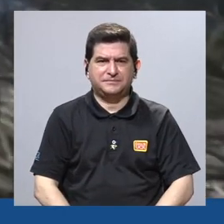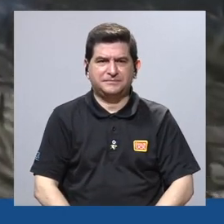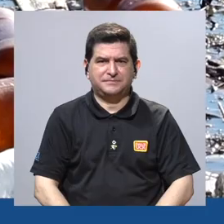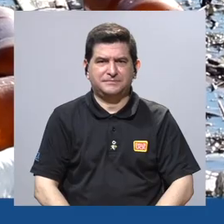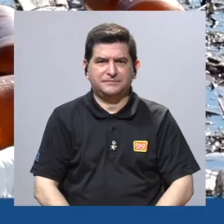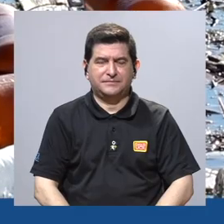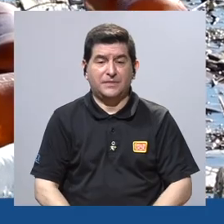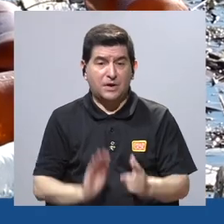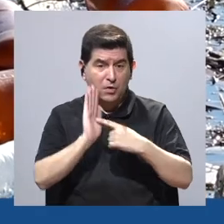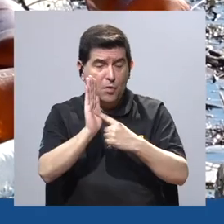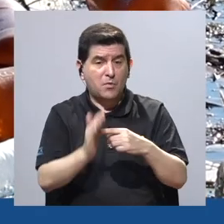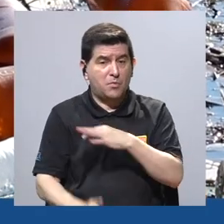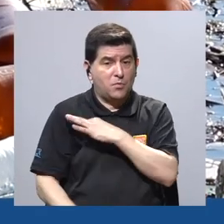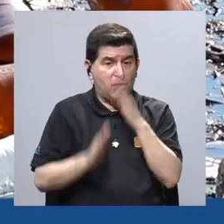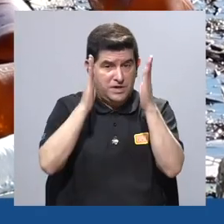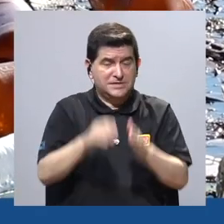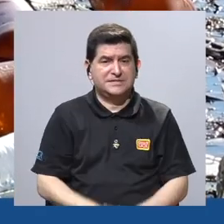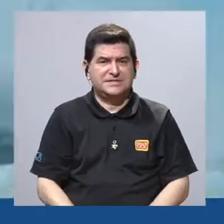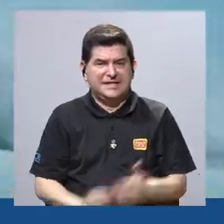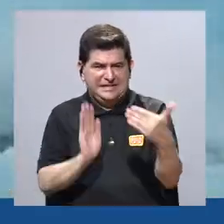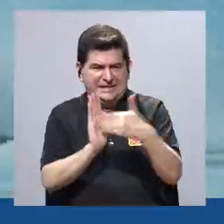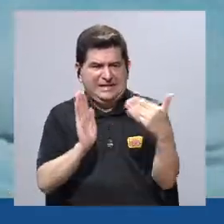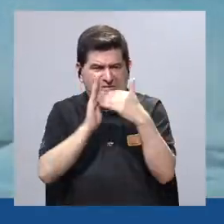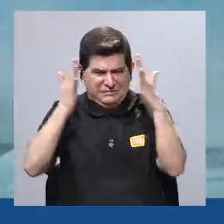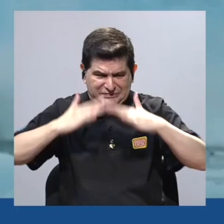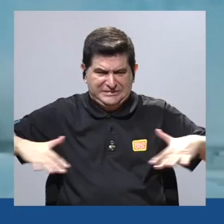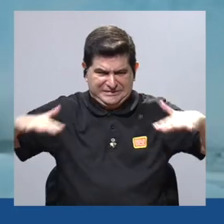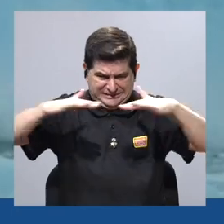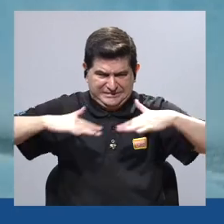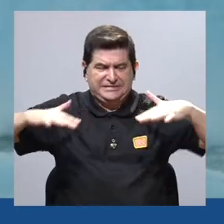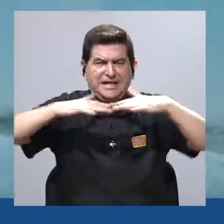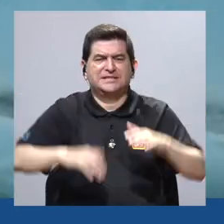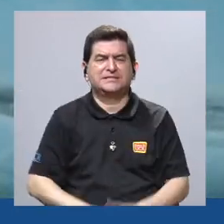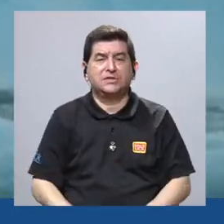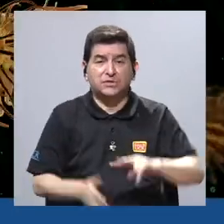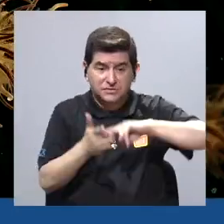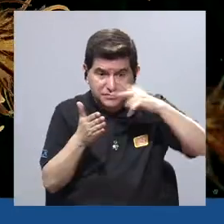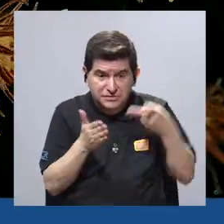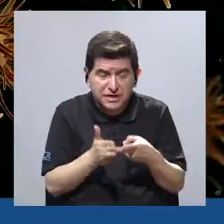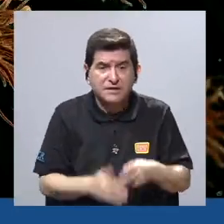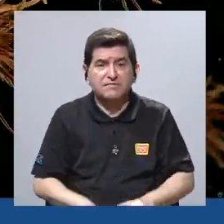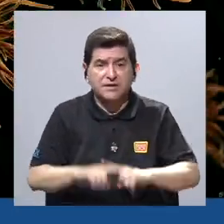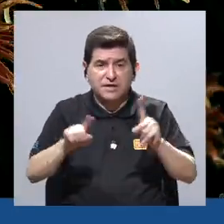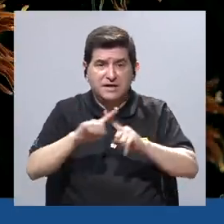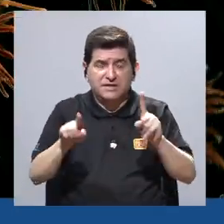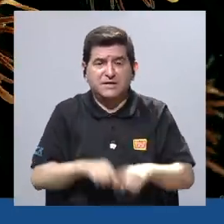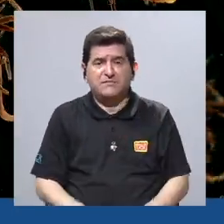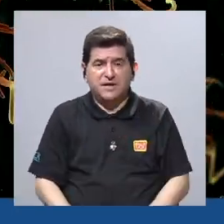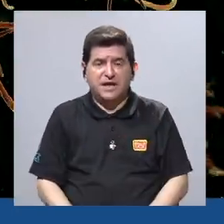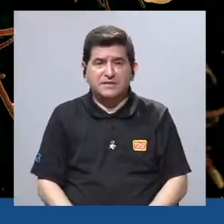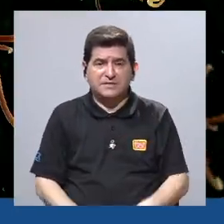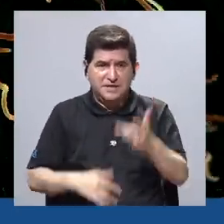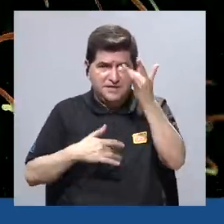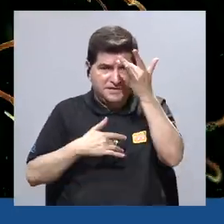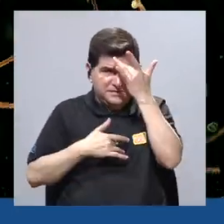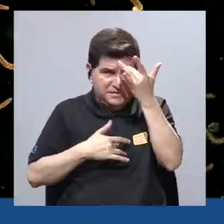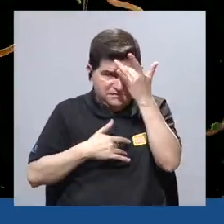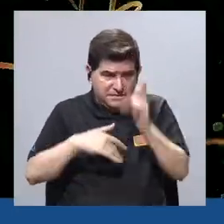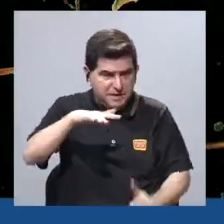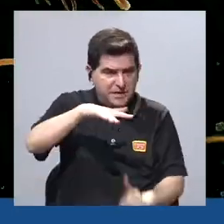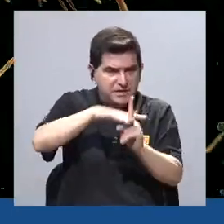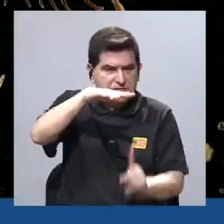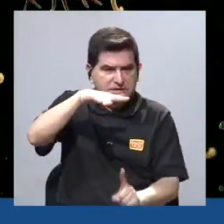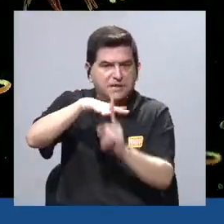señala el invitado, el deterioro del medio ambiente está causando que muchos agentes que producen enfermedades broten a la